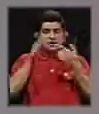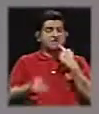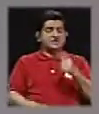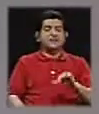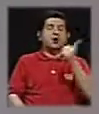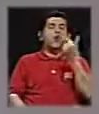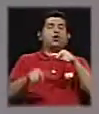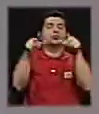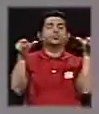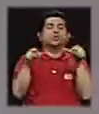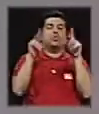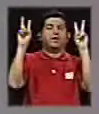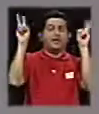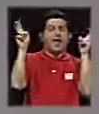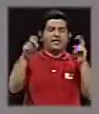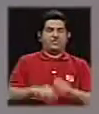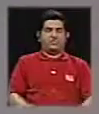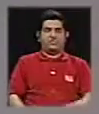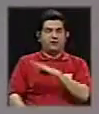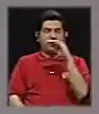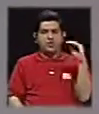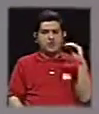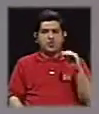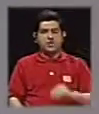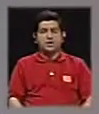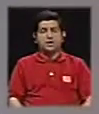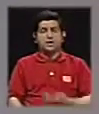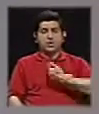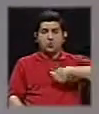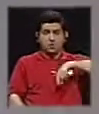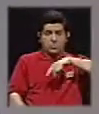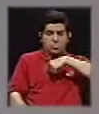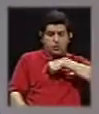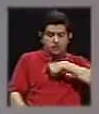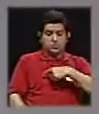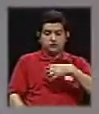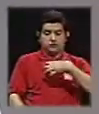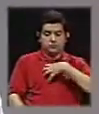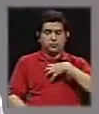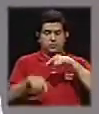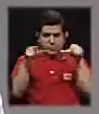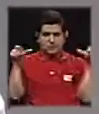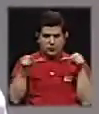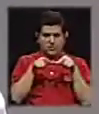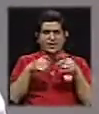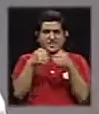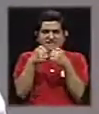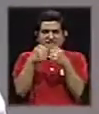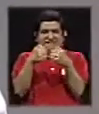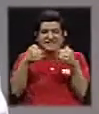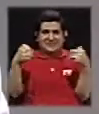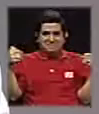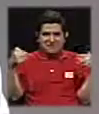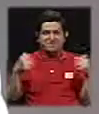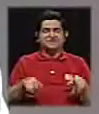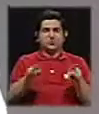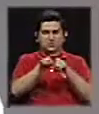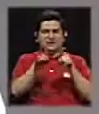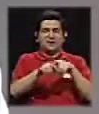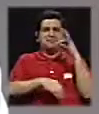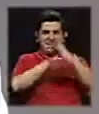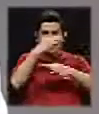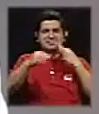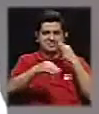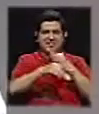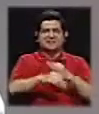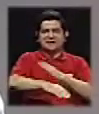lado, y un lugar que y nuestro lado, digamos. Uh-huh. Entonces es una separación hasta étnica, digamos, un, uh-huh, puentecito